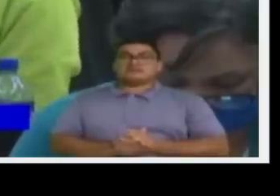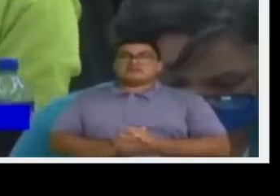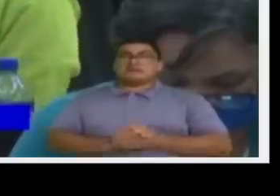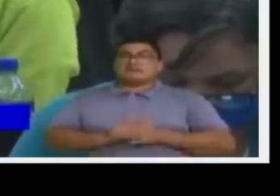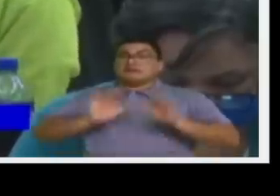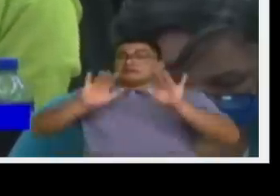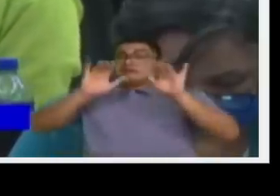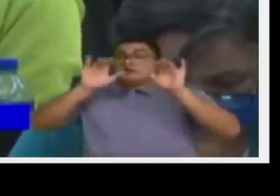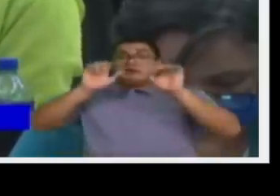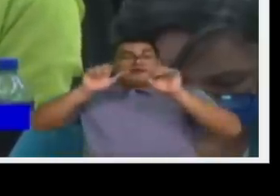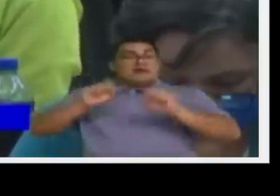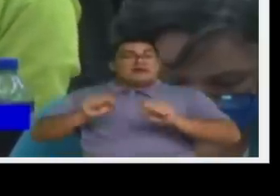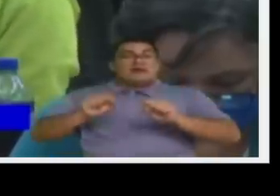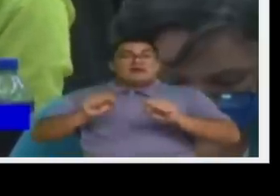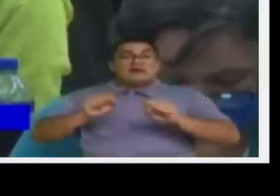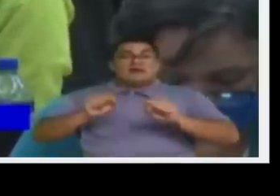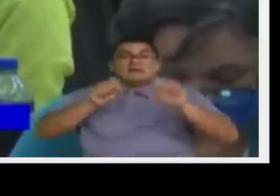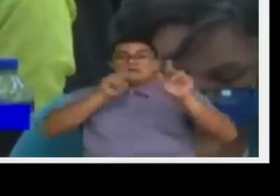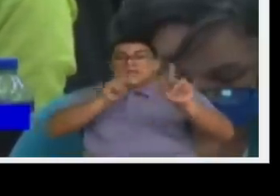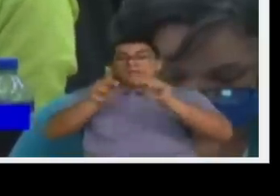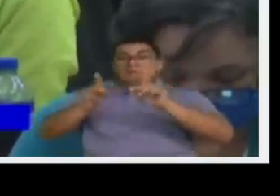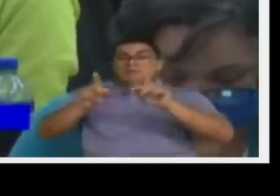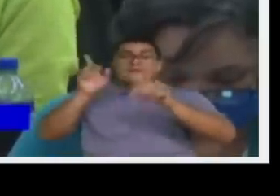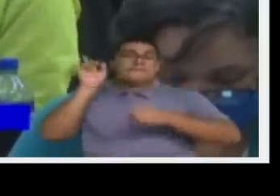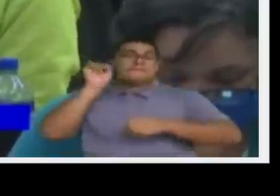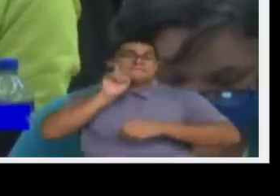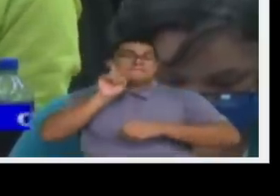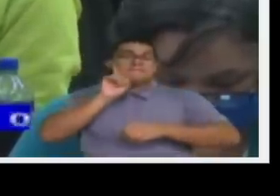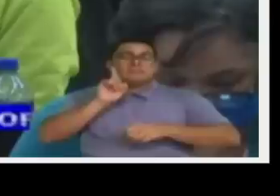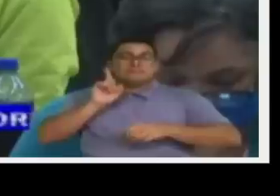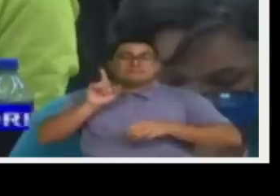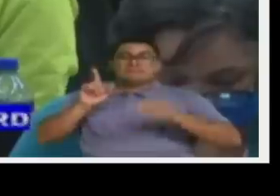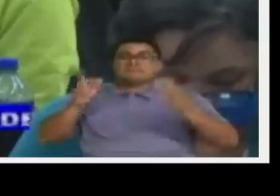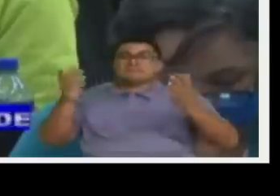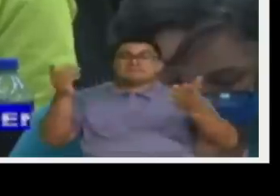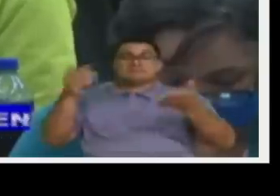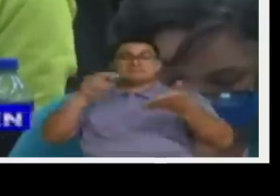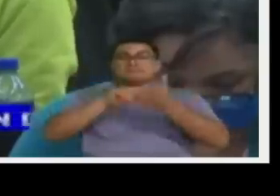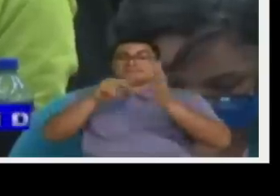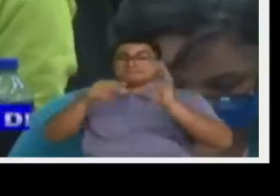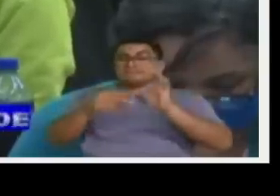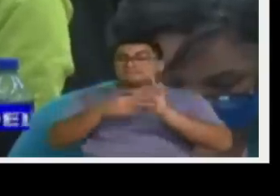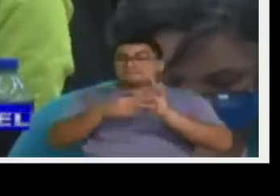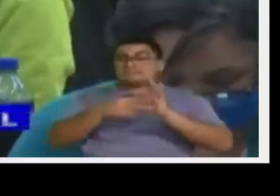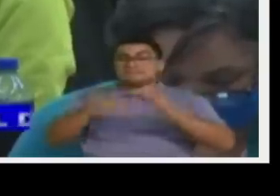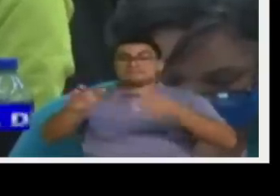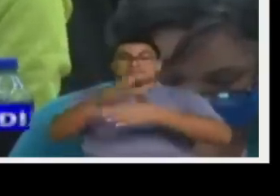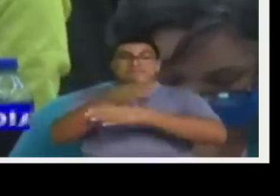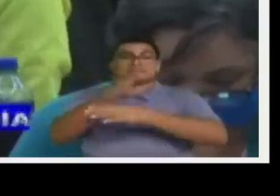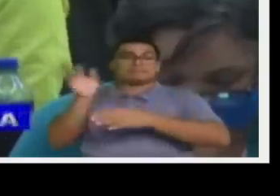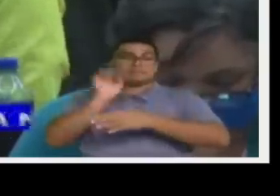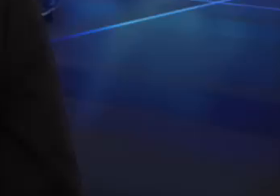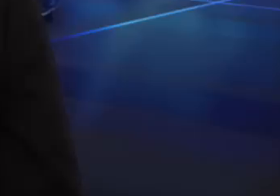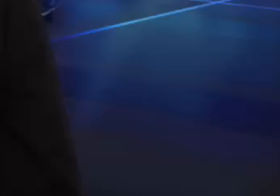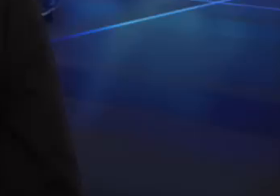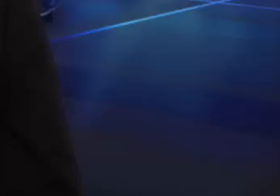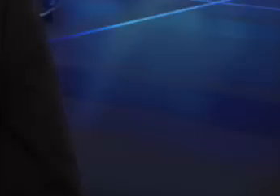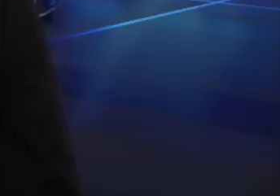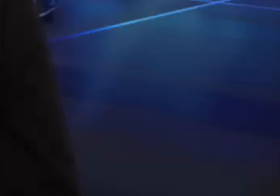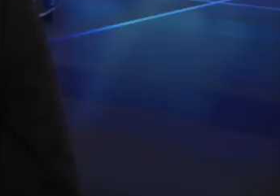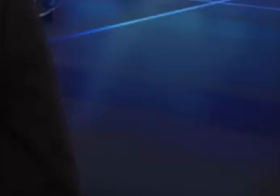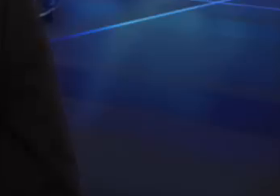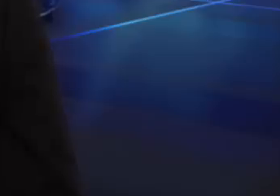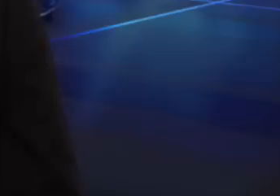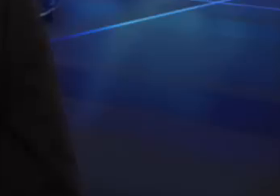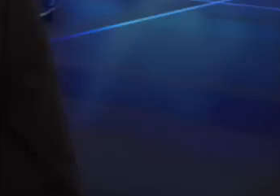el negocio a los mentirosos, a los que son parte de la industria de las mentiras en las redes sociales. Le creería